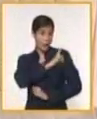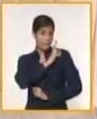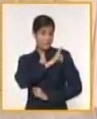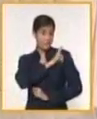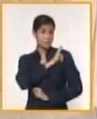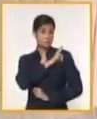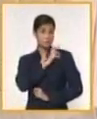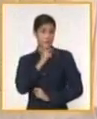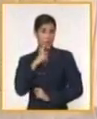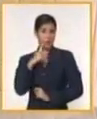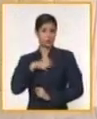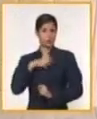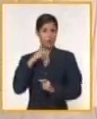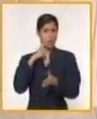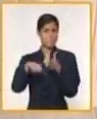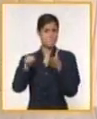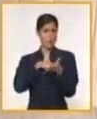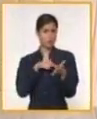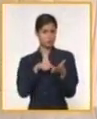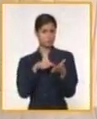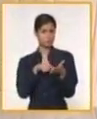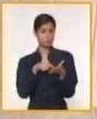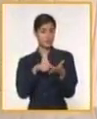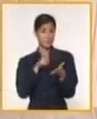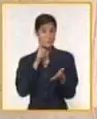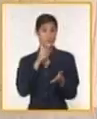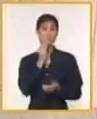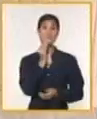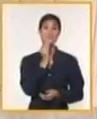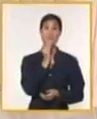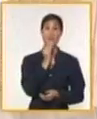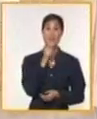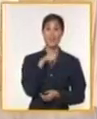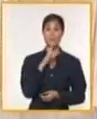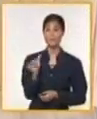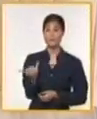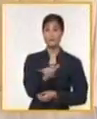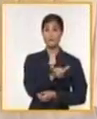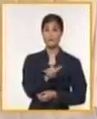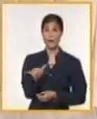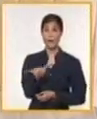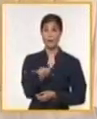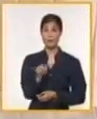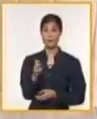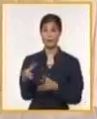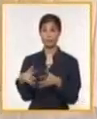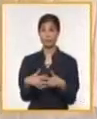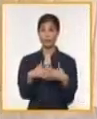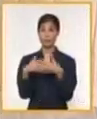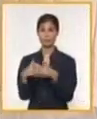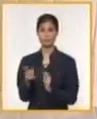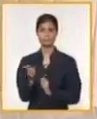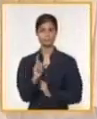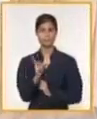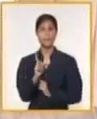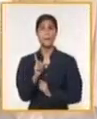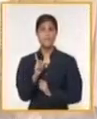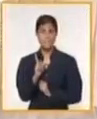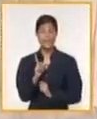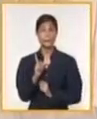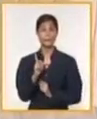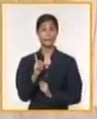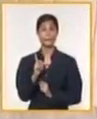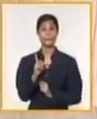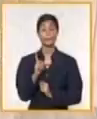objetivos. Israel no puede tener los objetivos de Estados Unidos, pero hay una coincidencia de intereses. No vamos a